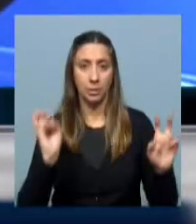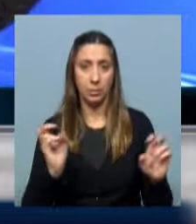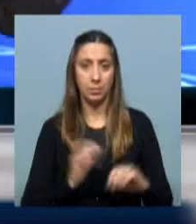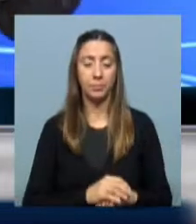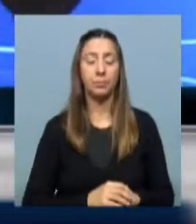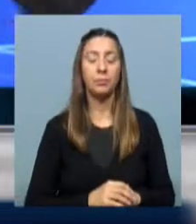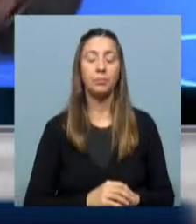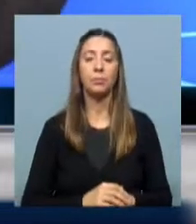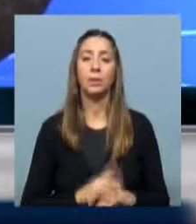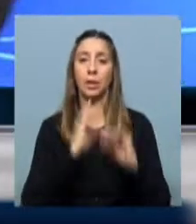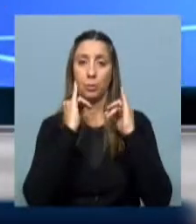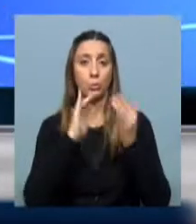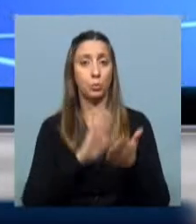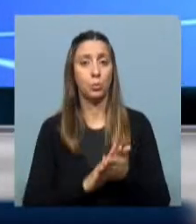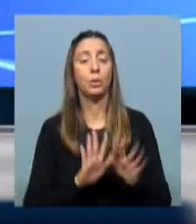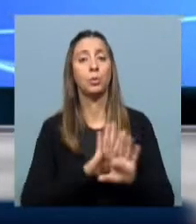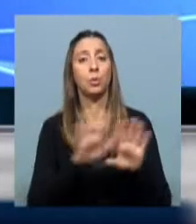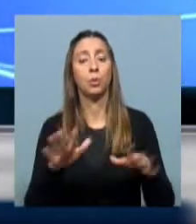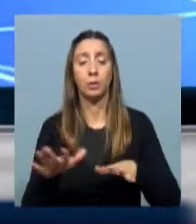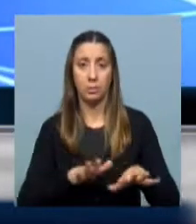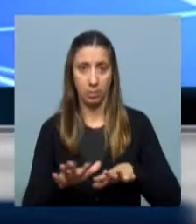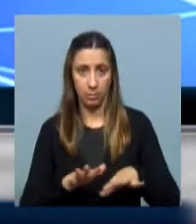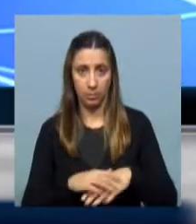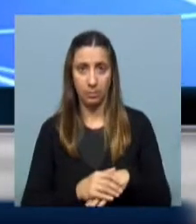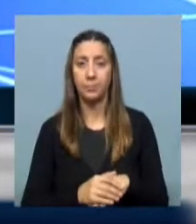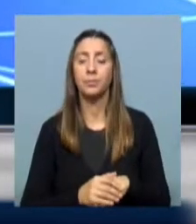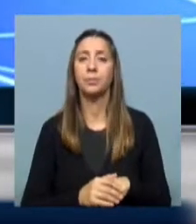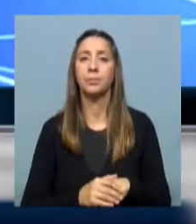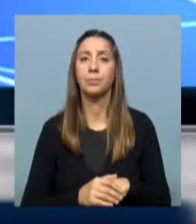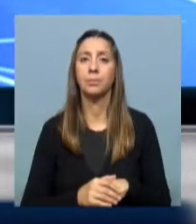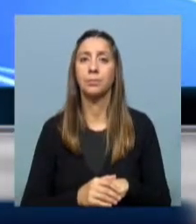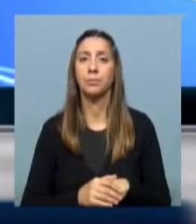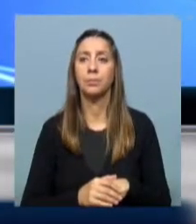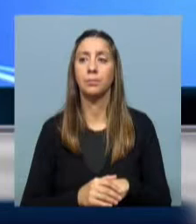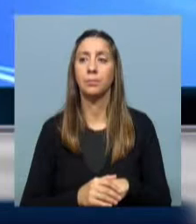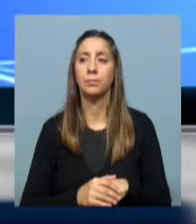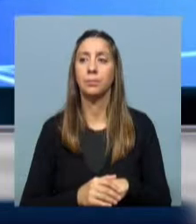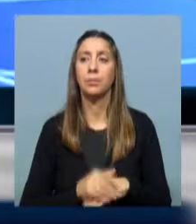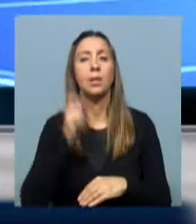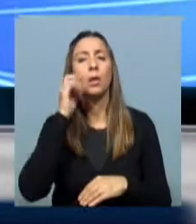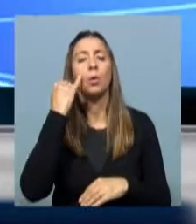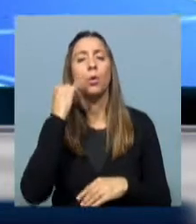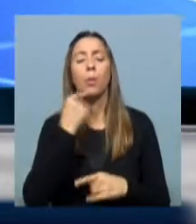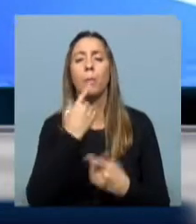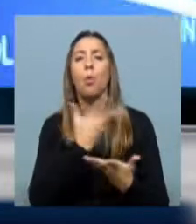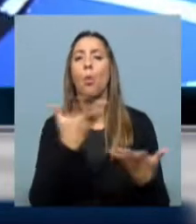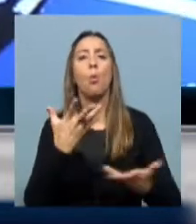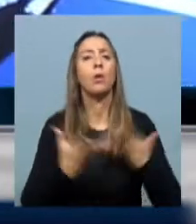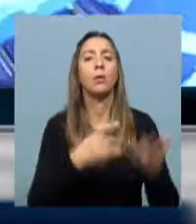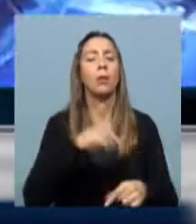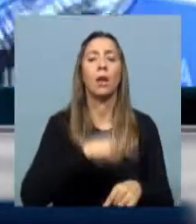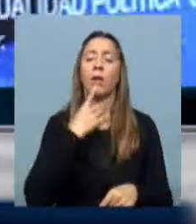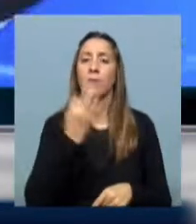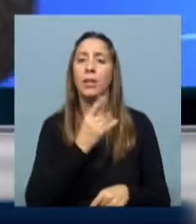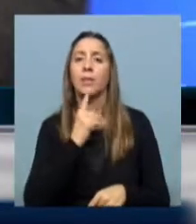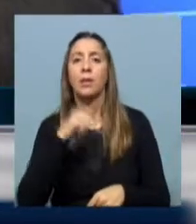pero se está informando sobre todo lo que está sucediendo con los incendios, y a Godoy le vamos a preguntar cuántos focos hay activos. ¿Es verdad lo que